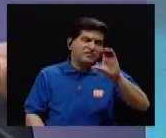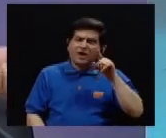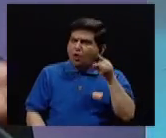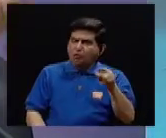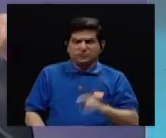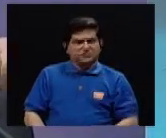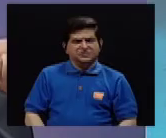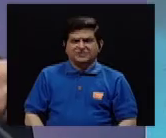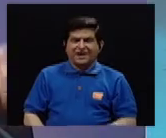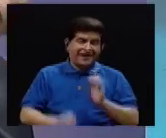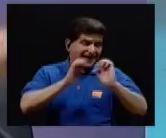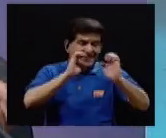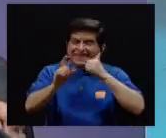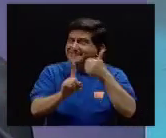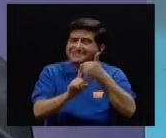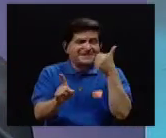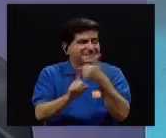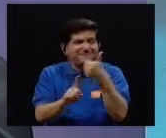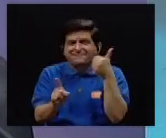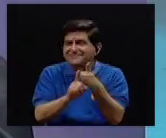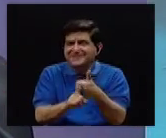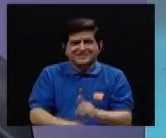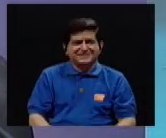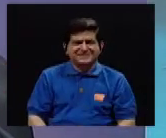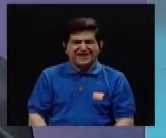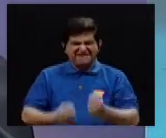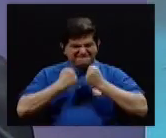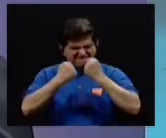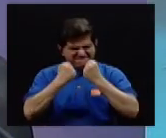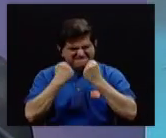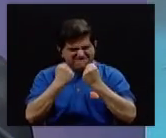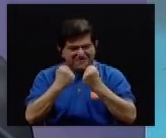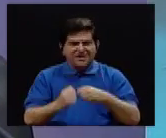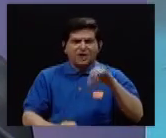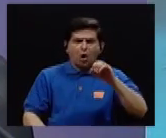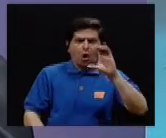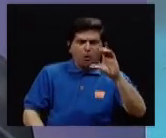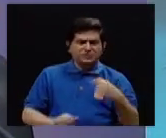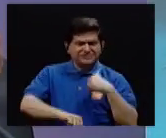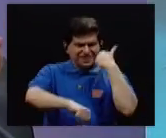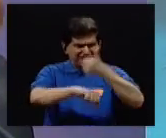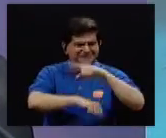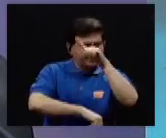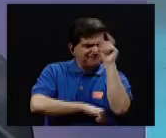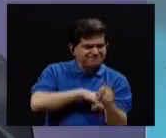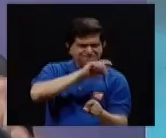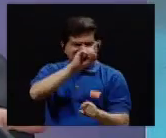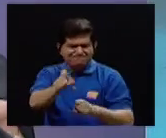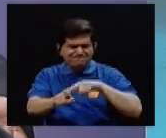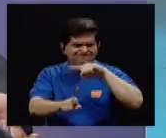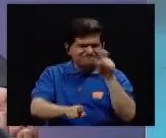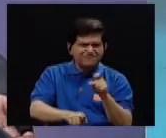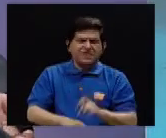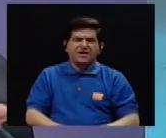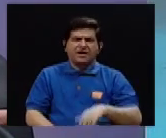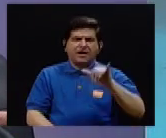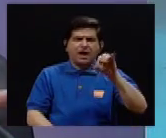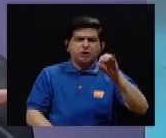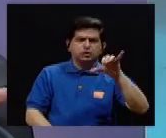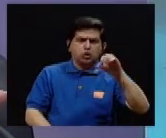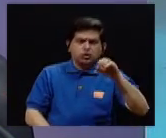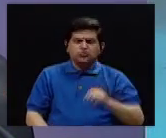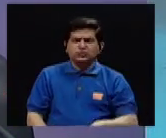alguna manera es la entrevista, es la vehemencia con la que Oscar le plantea las preguntas a don